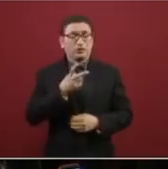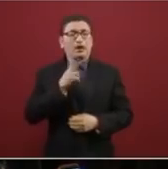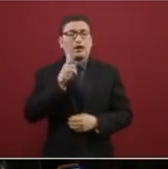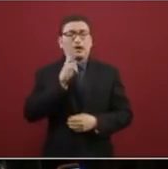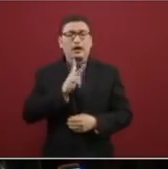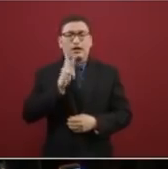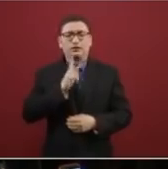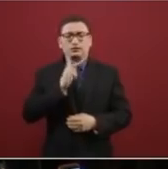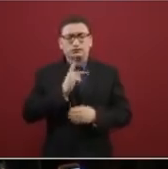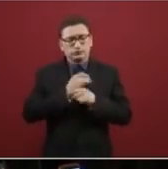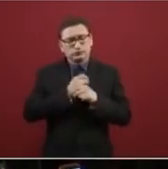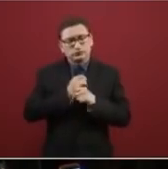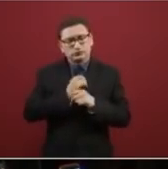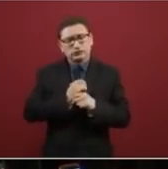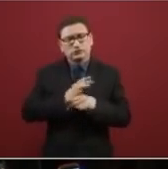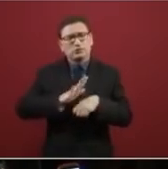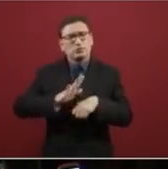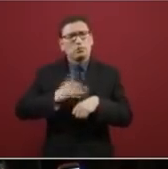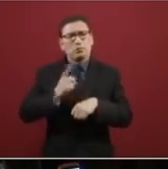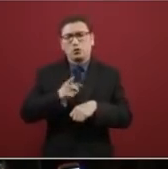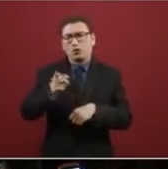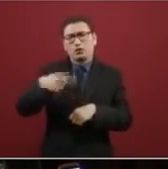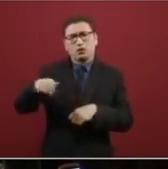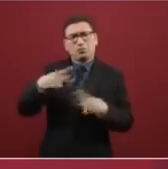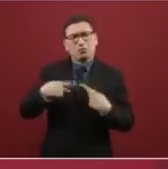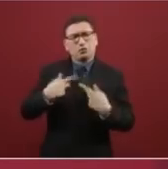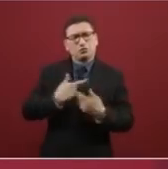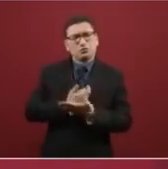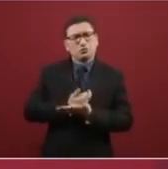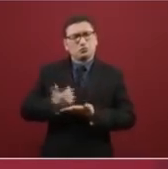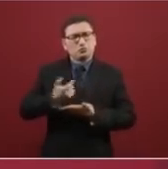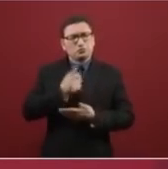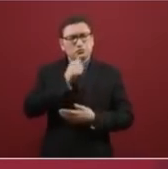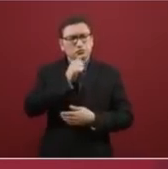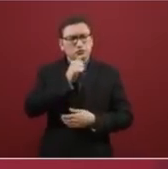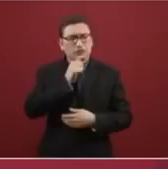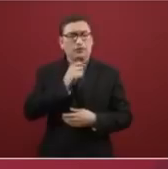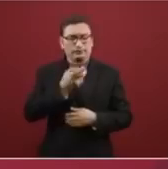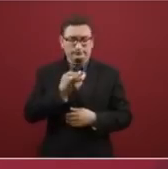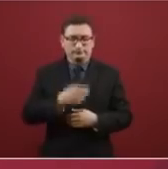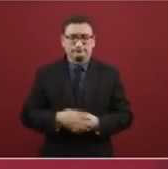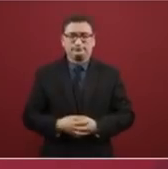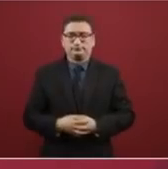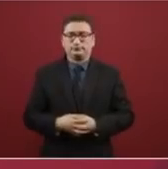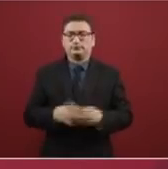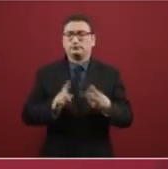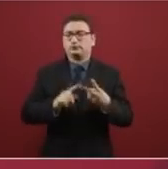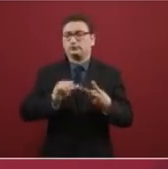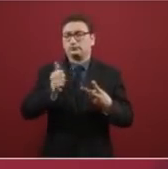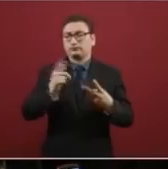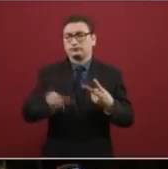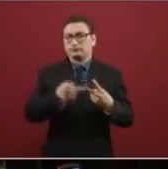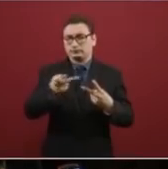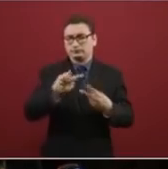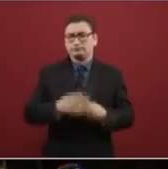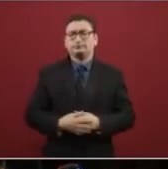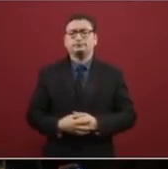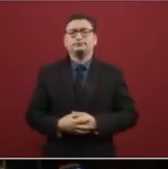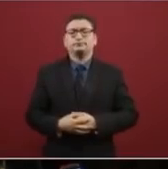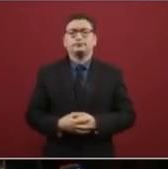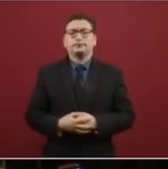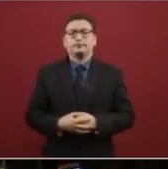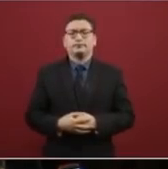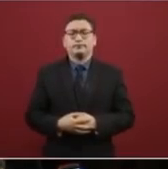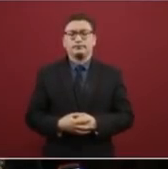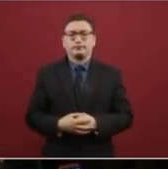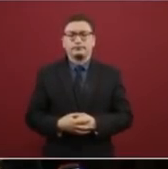al subsecretario de Derechos Humanos, Migración y Población de la Secretaría de Gobernación, Alejandro Encinas, a que apoye a padres y esté al